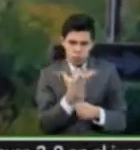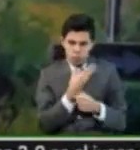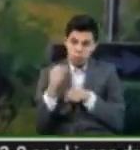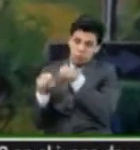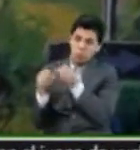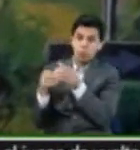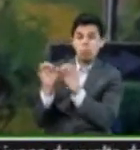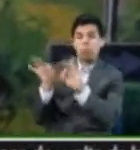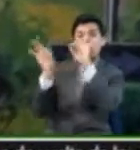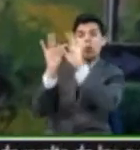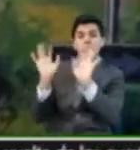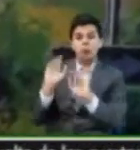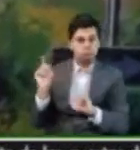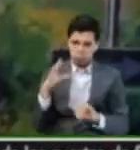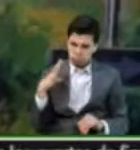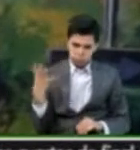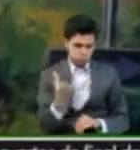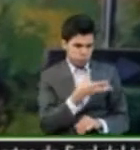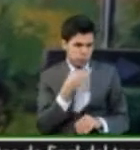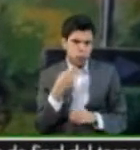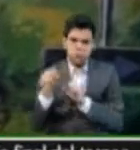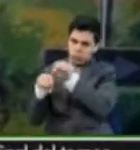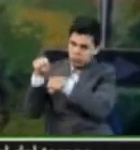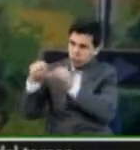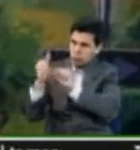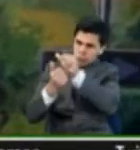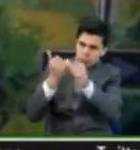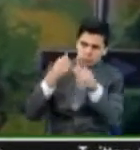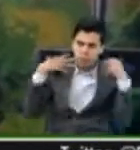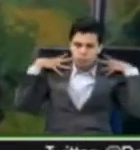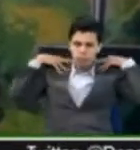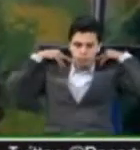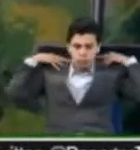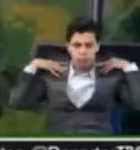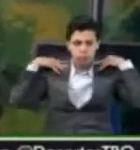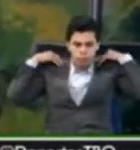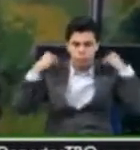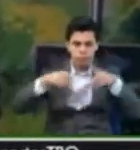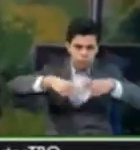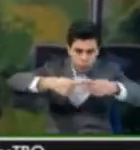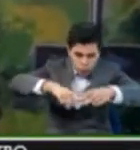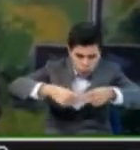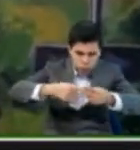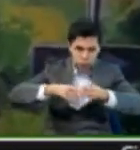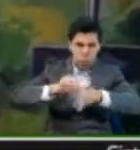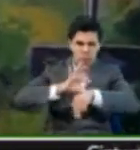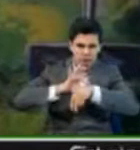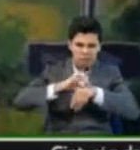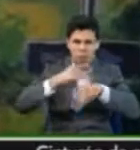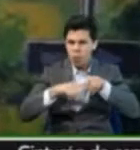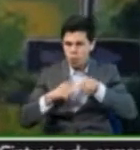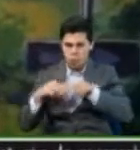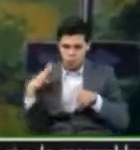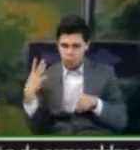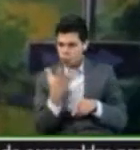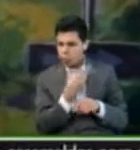una función muy importante, tanto los auxiliares en la parte de su masaje, los mecánicos y los ciclistas, para poder llegar a desarrollar su función